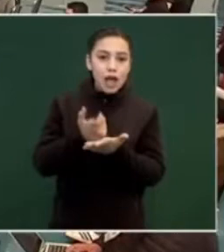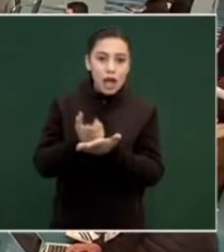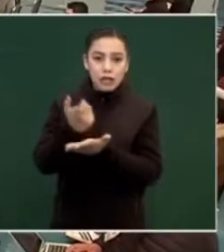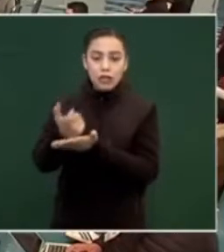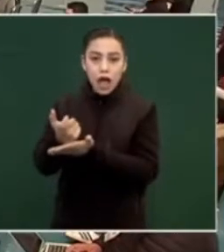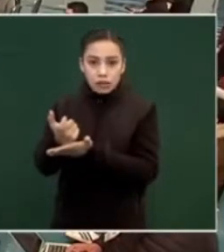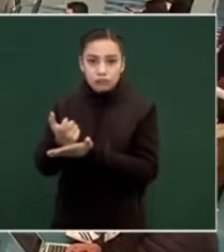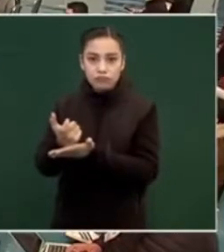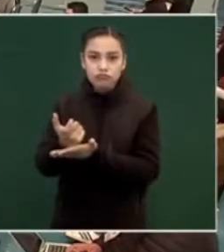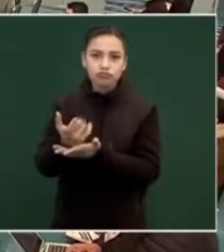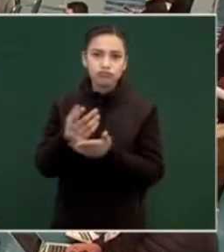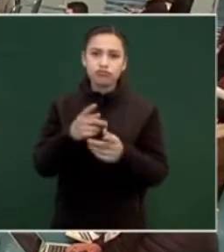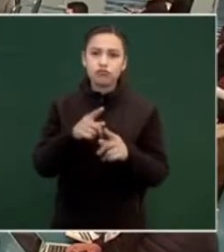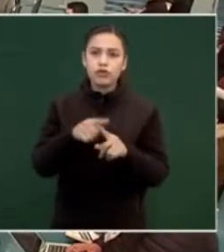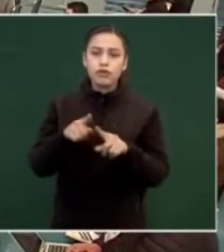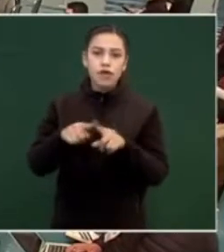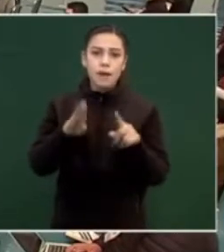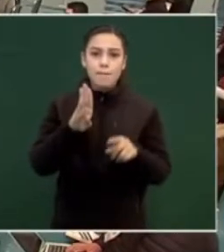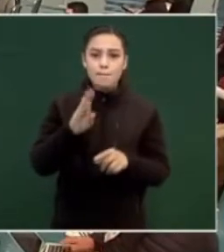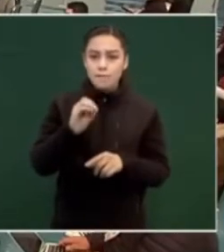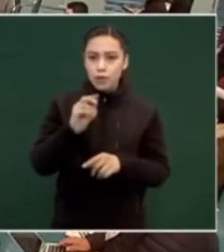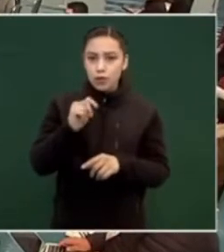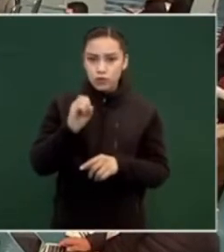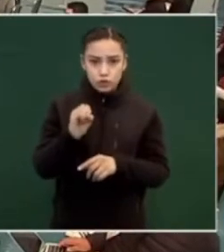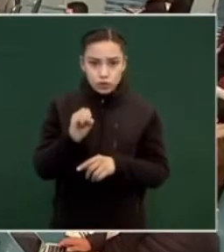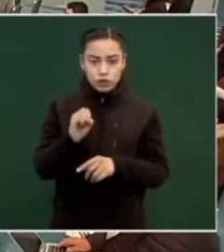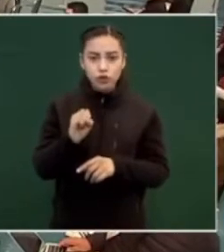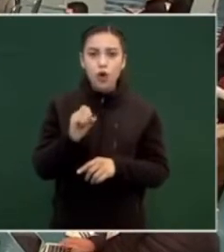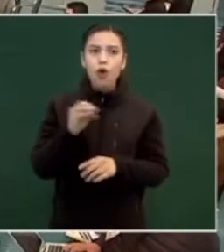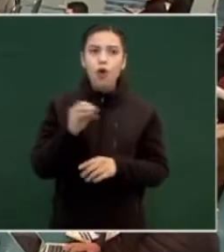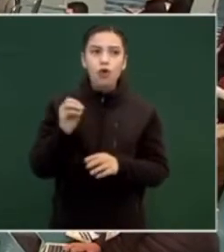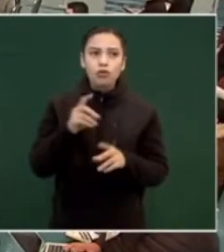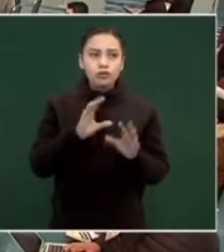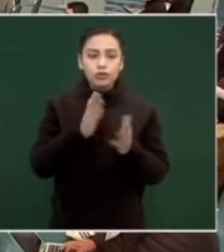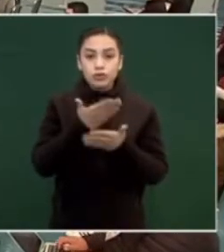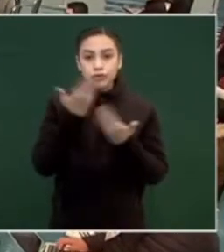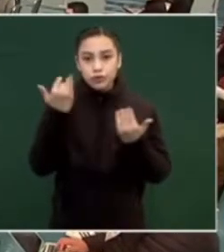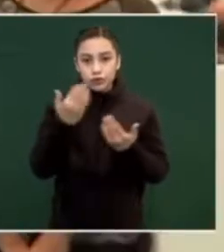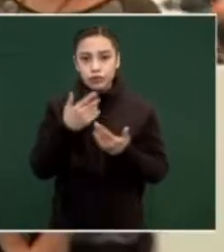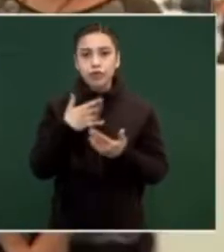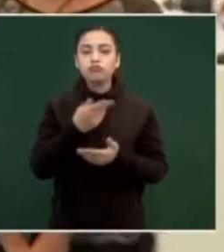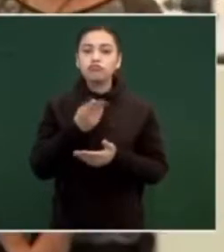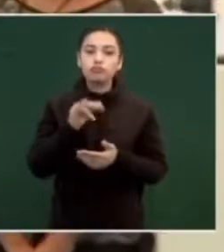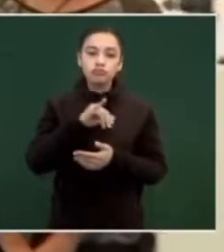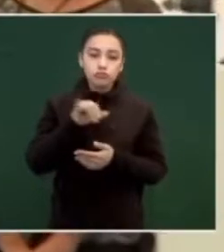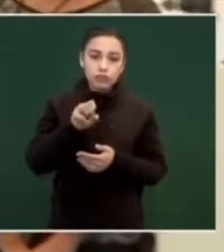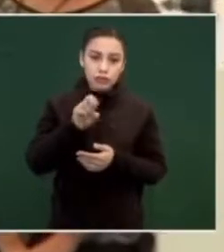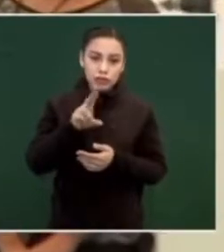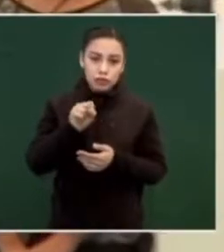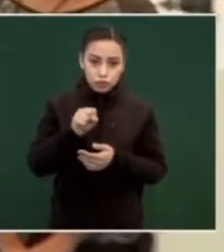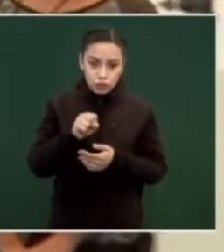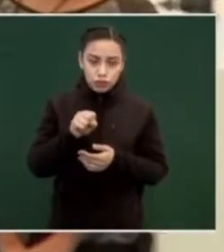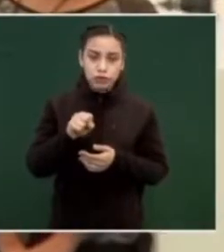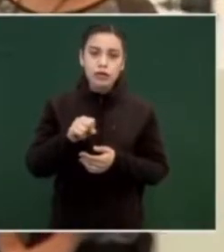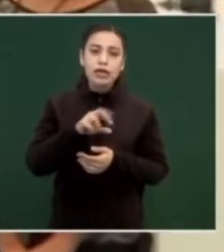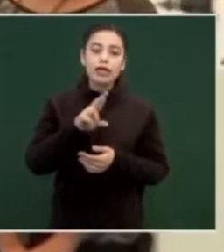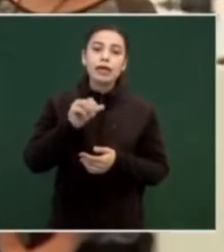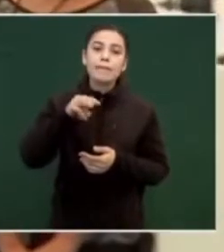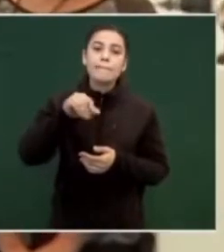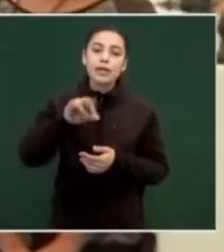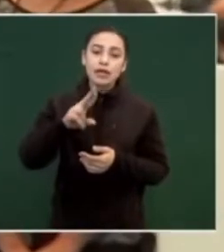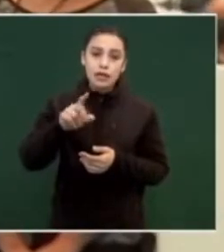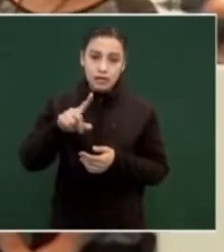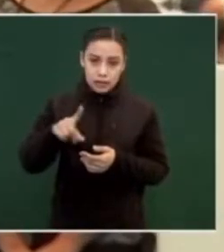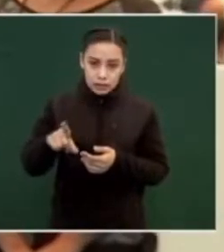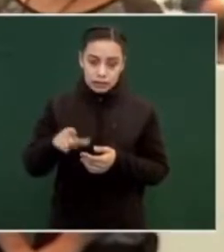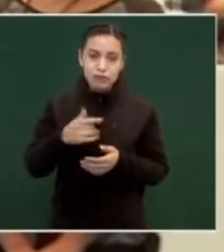si jesús ramírez cuevas el vocero de presidencia si usted tienen estos grupos